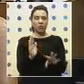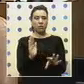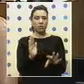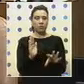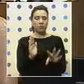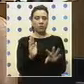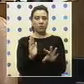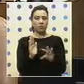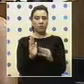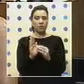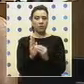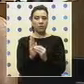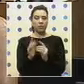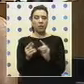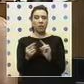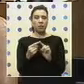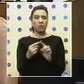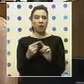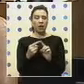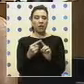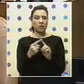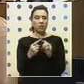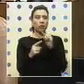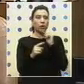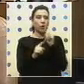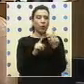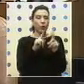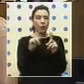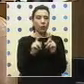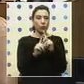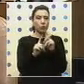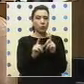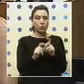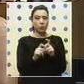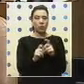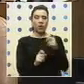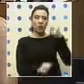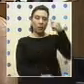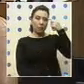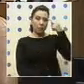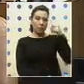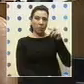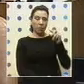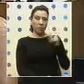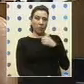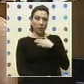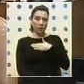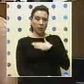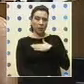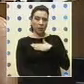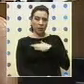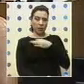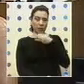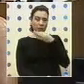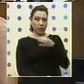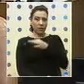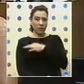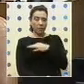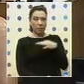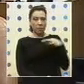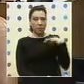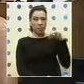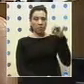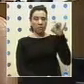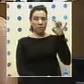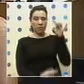participación y las consultas. Pero yo quiero decirle al Ministro de Energía